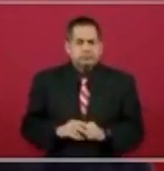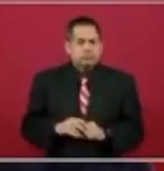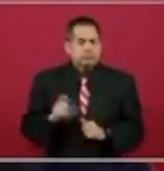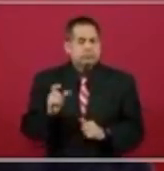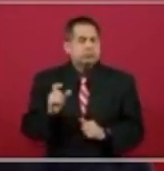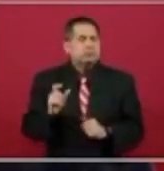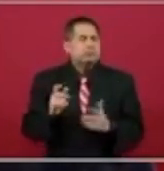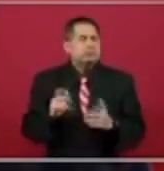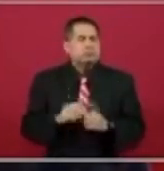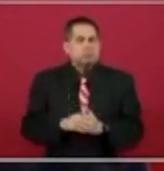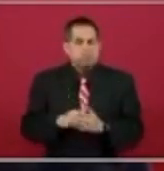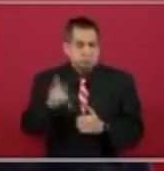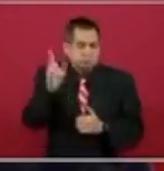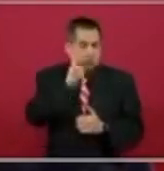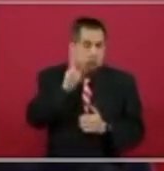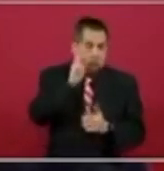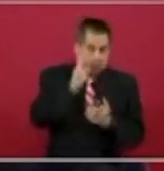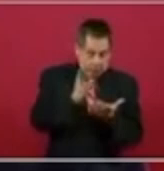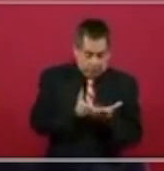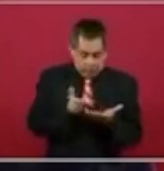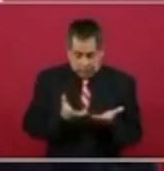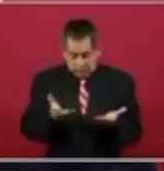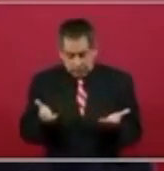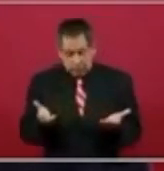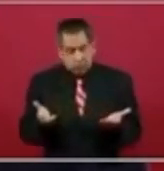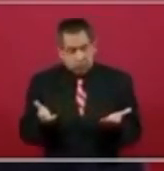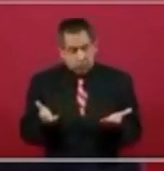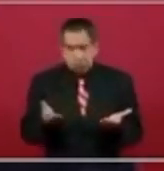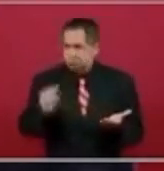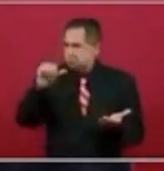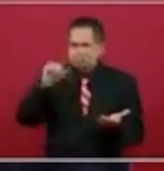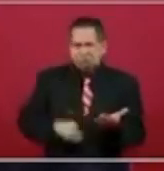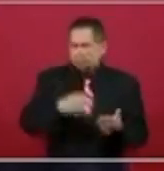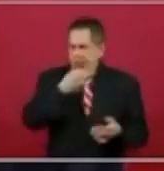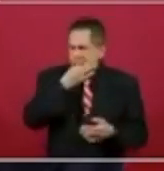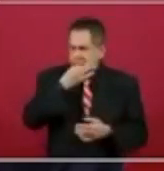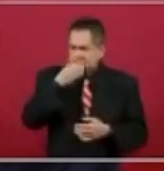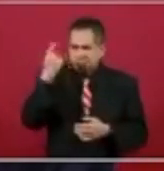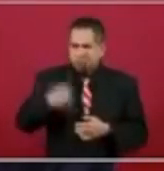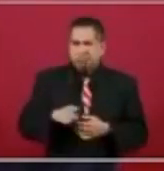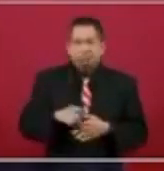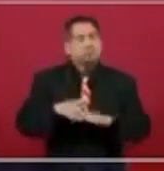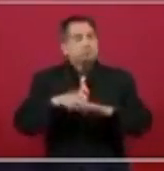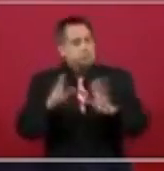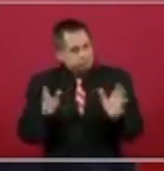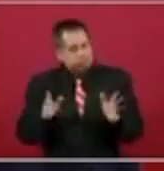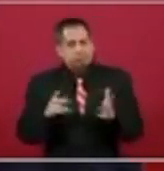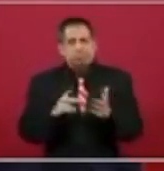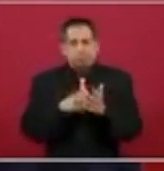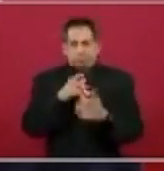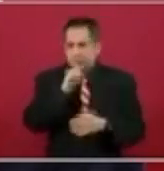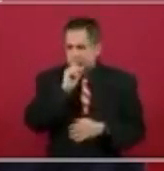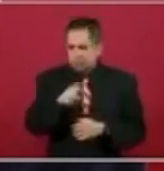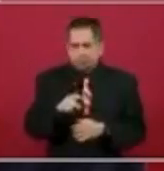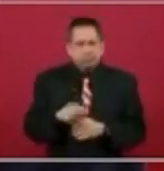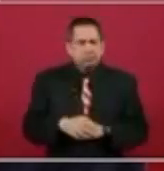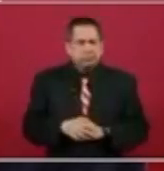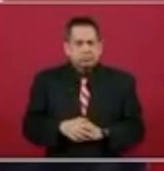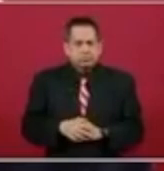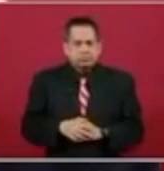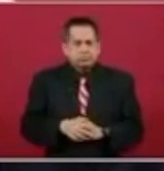cuando hay pruebas, de inmediato se procede. De todas maneras, yo